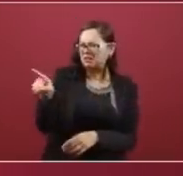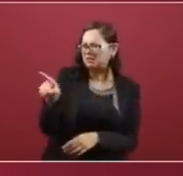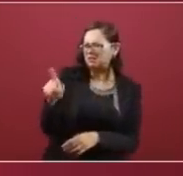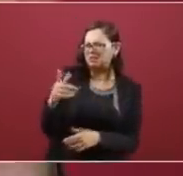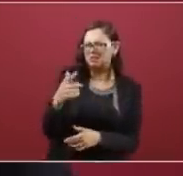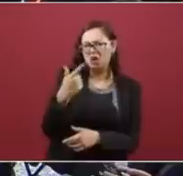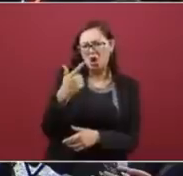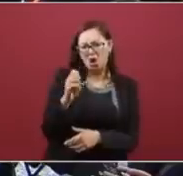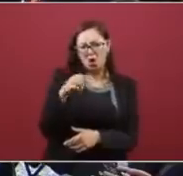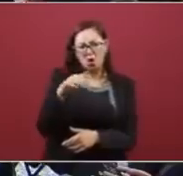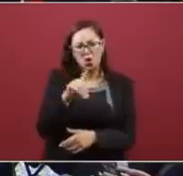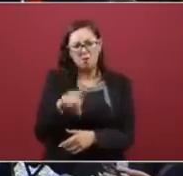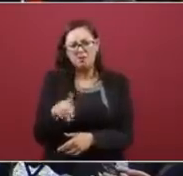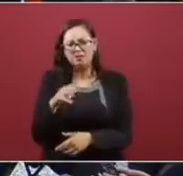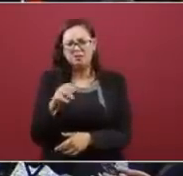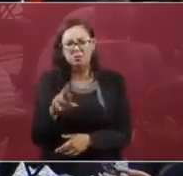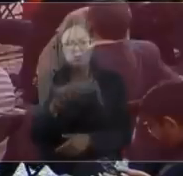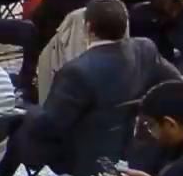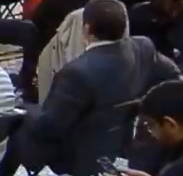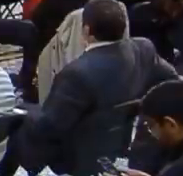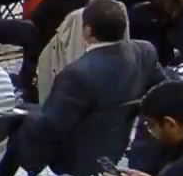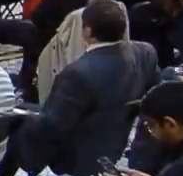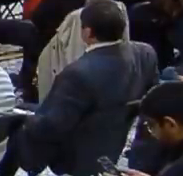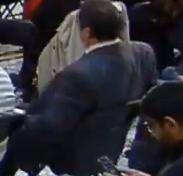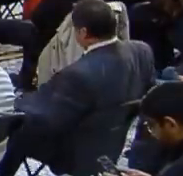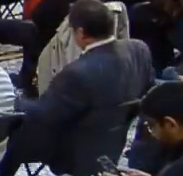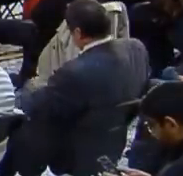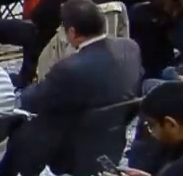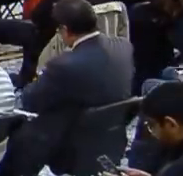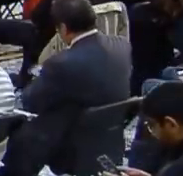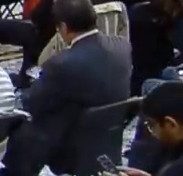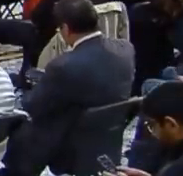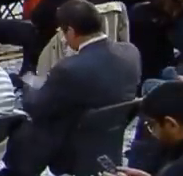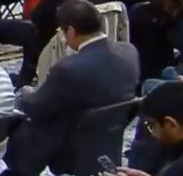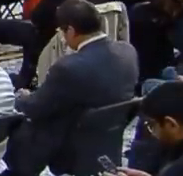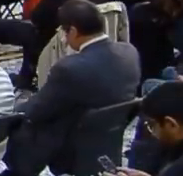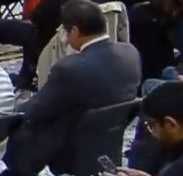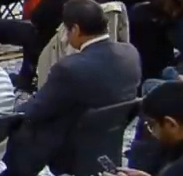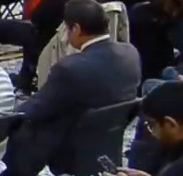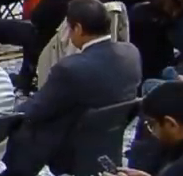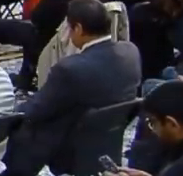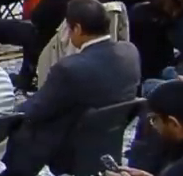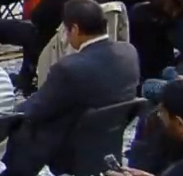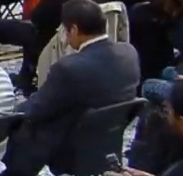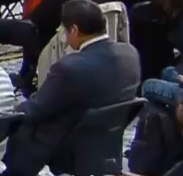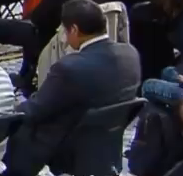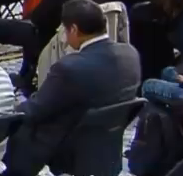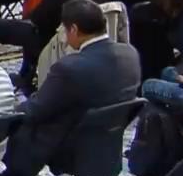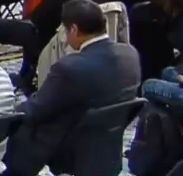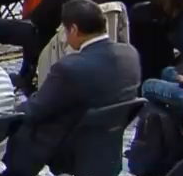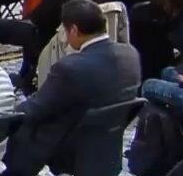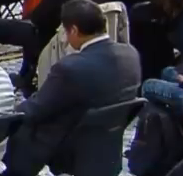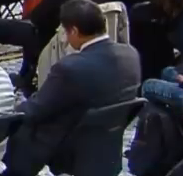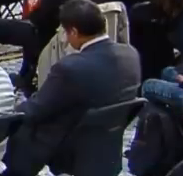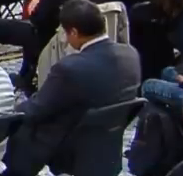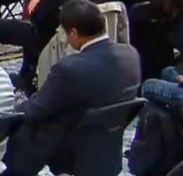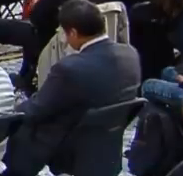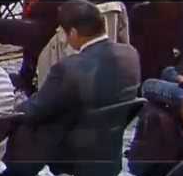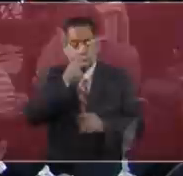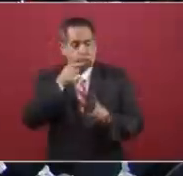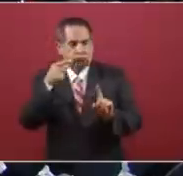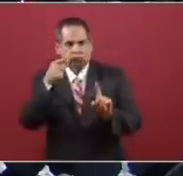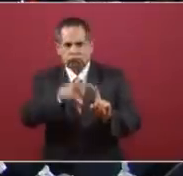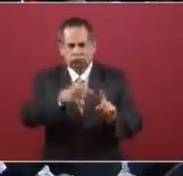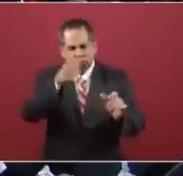de Gómez Morín, pero era un hombre con un pensamiento y una